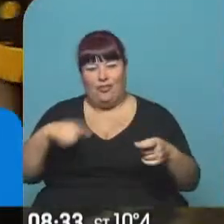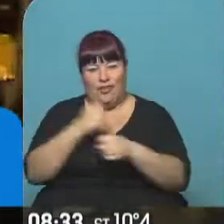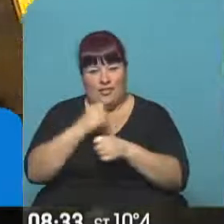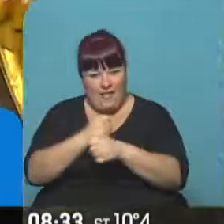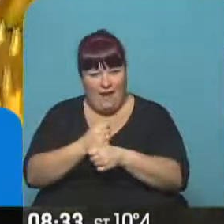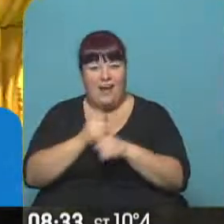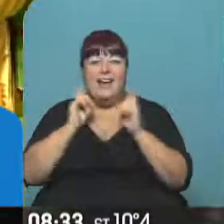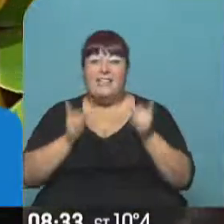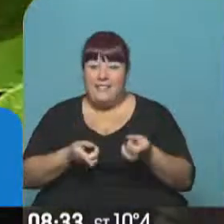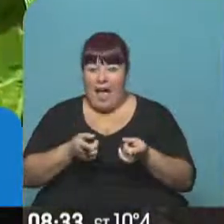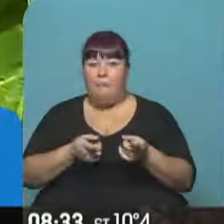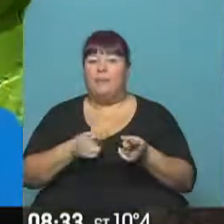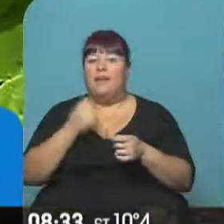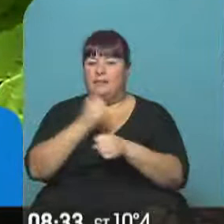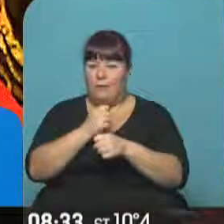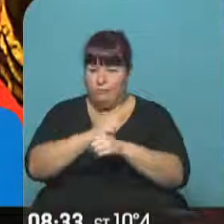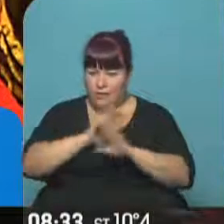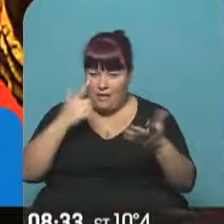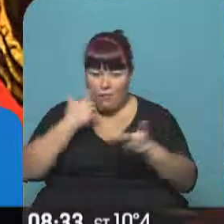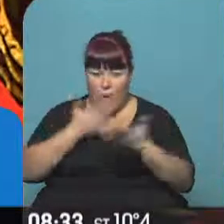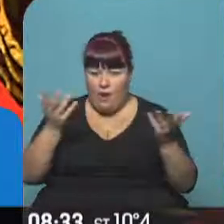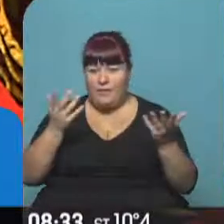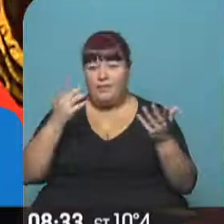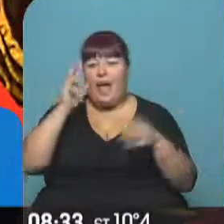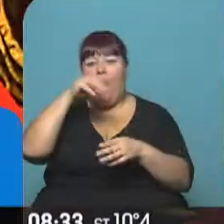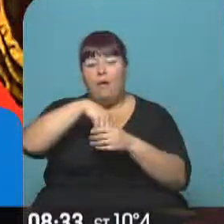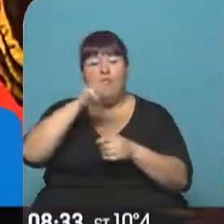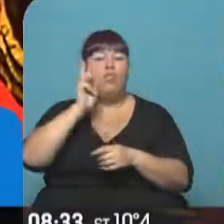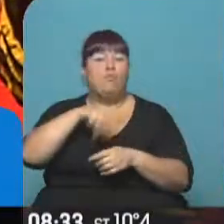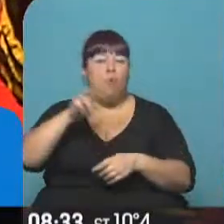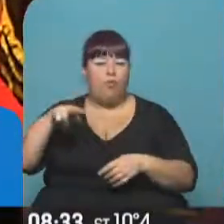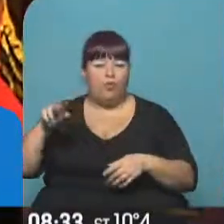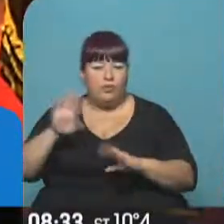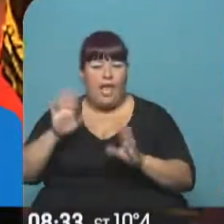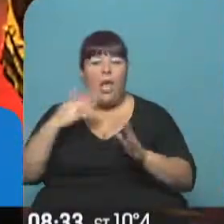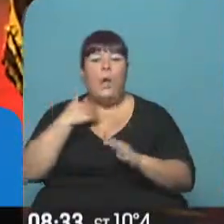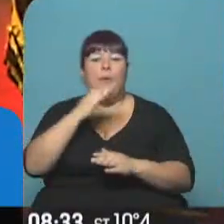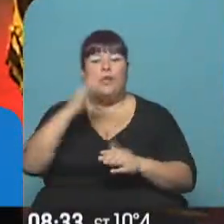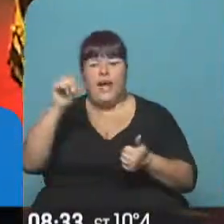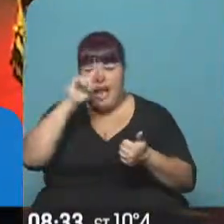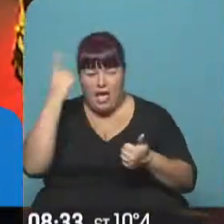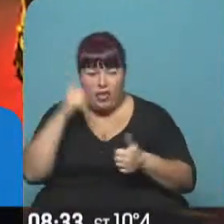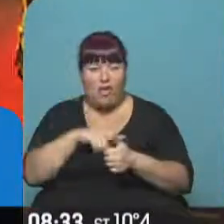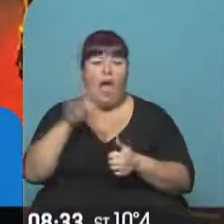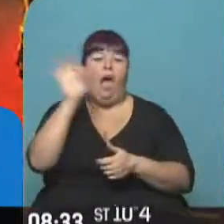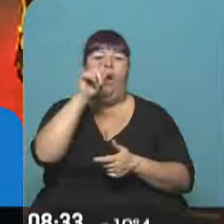trabajos y además ya hay muchos de esos trabajos que son en museos, es decir, en la Biblioteca Nacional